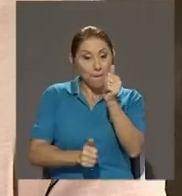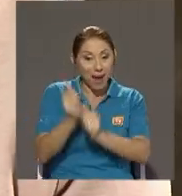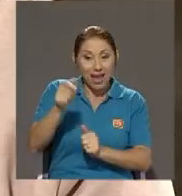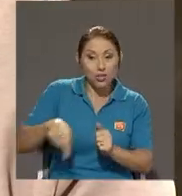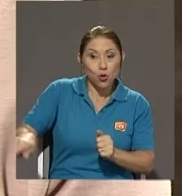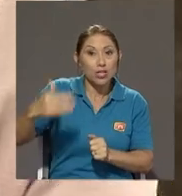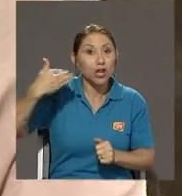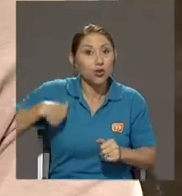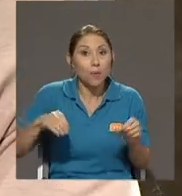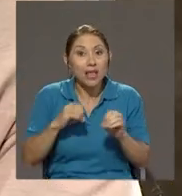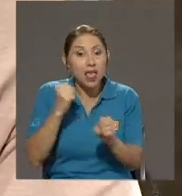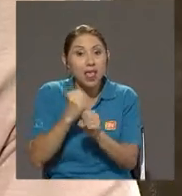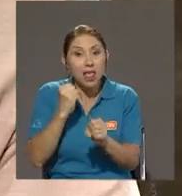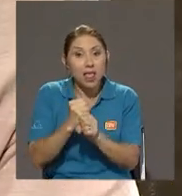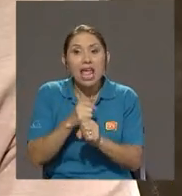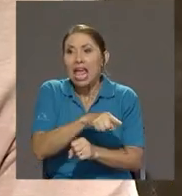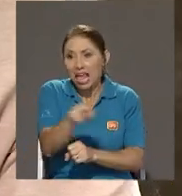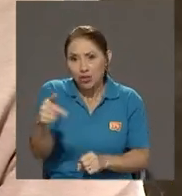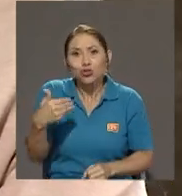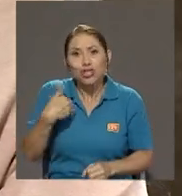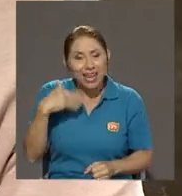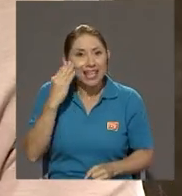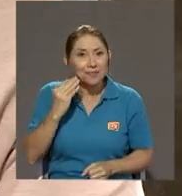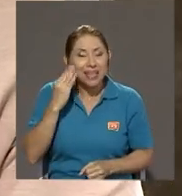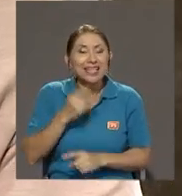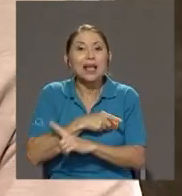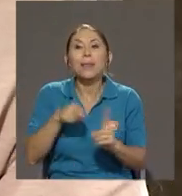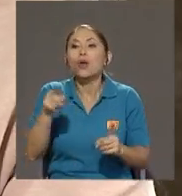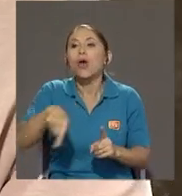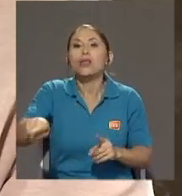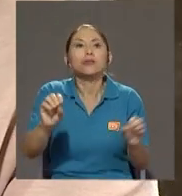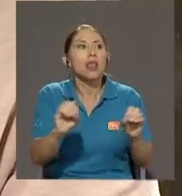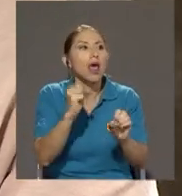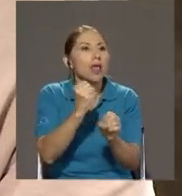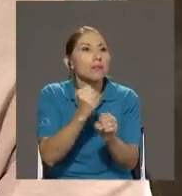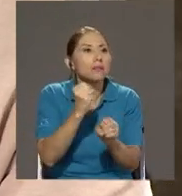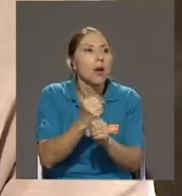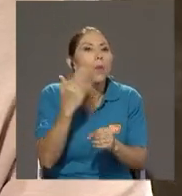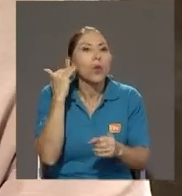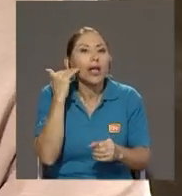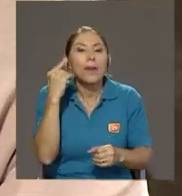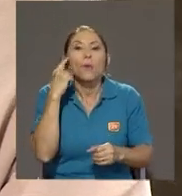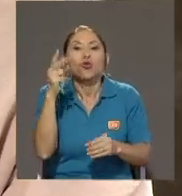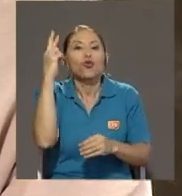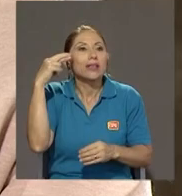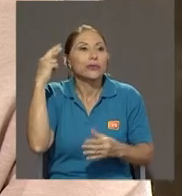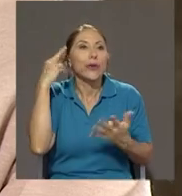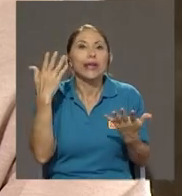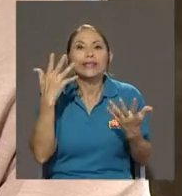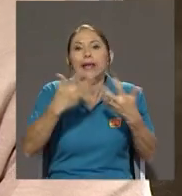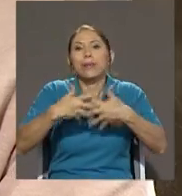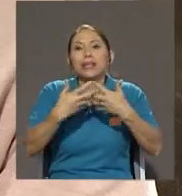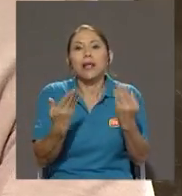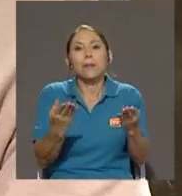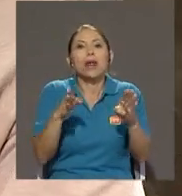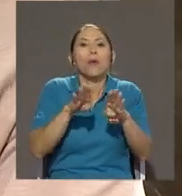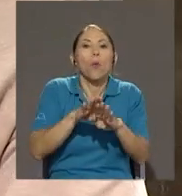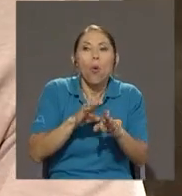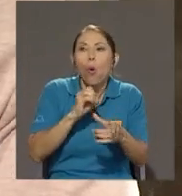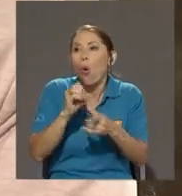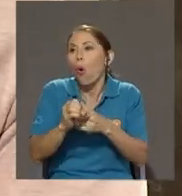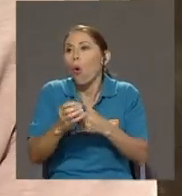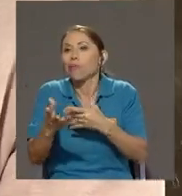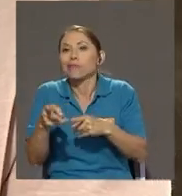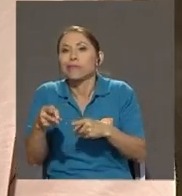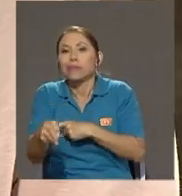tienen experiencia y están desempleados por razones de mercado. La empresa cerró, problemas en el crecimiento de las empresas,